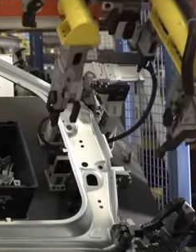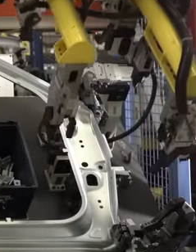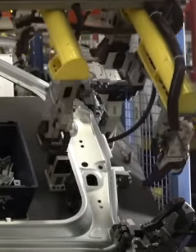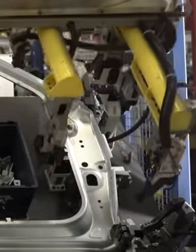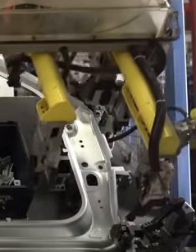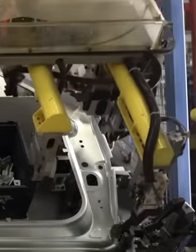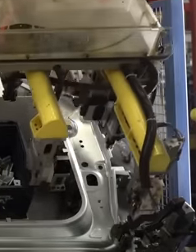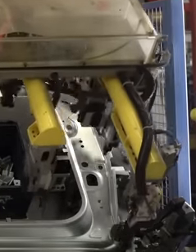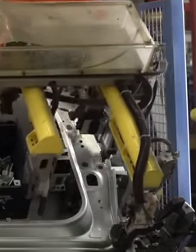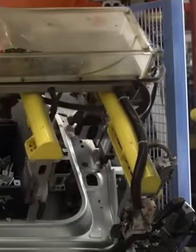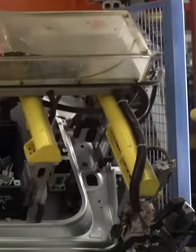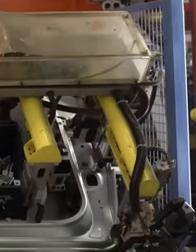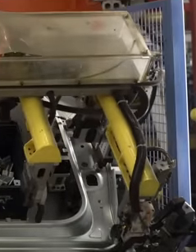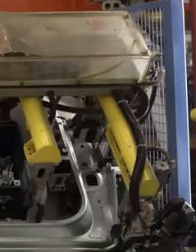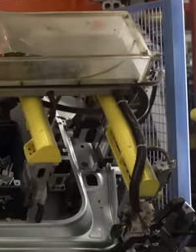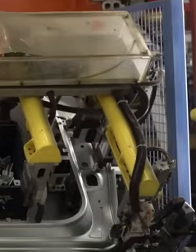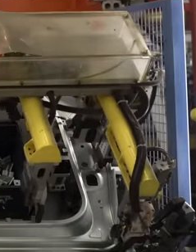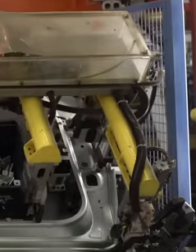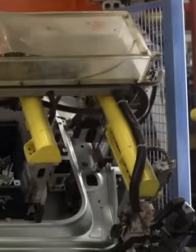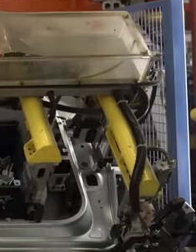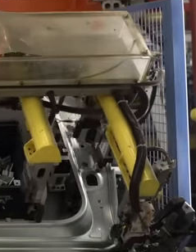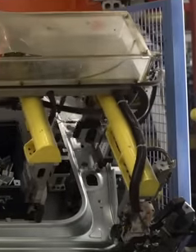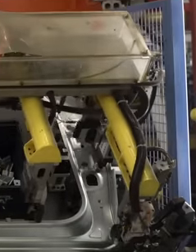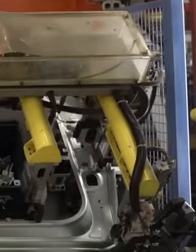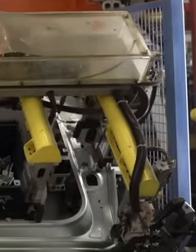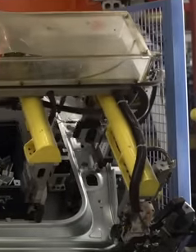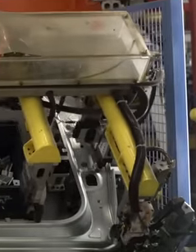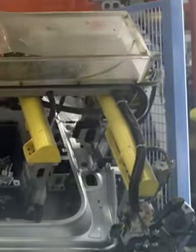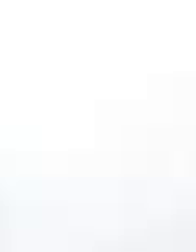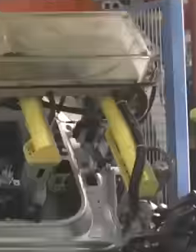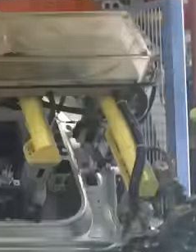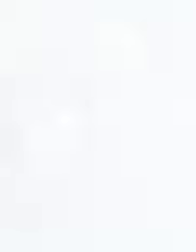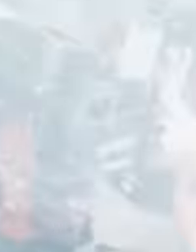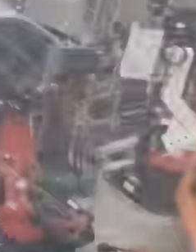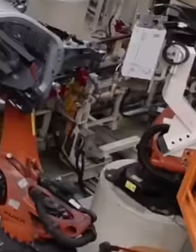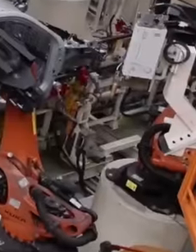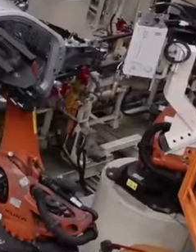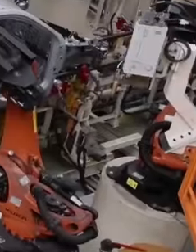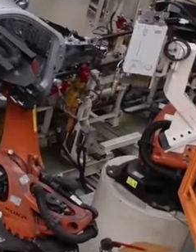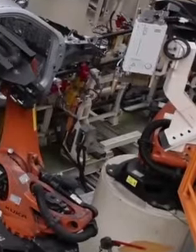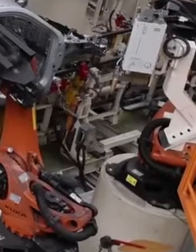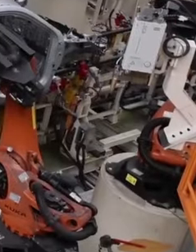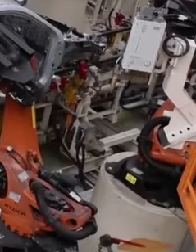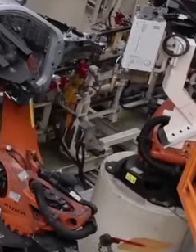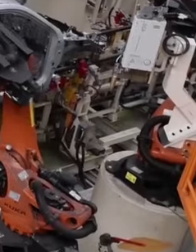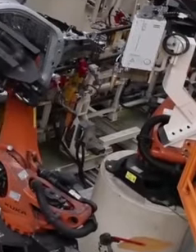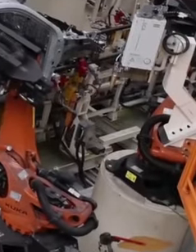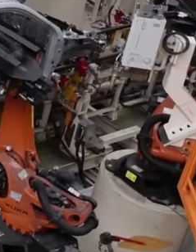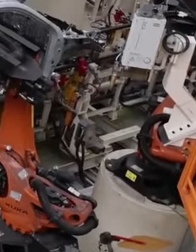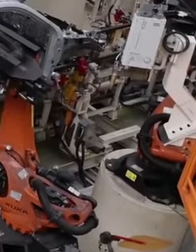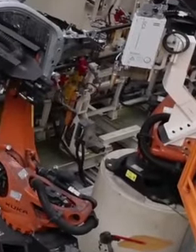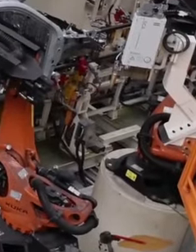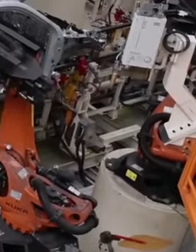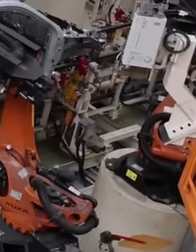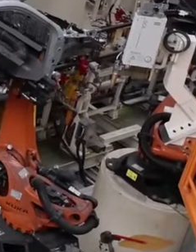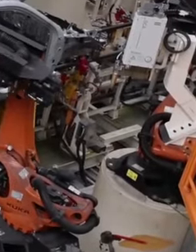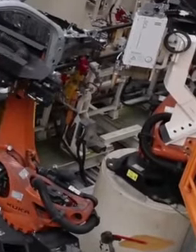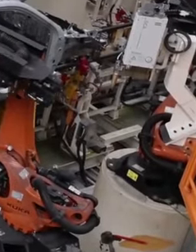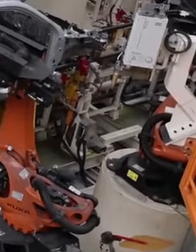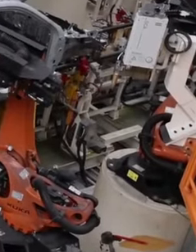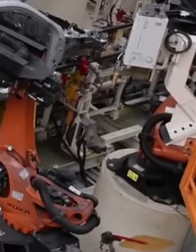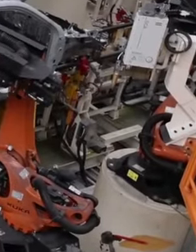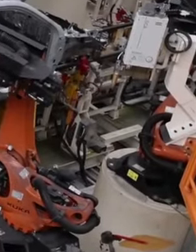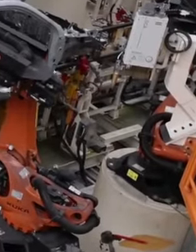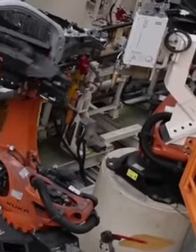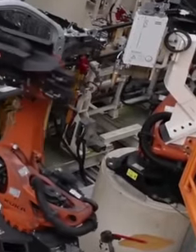mexicanos. El primer auto eléctrico mexicano ha llamado mucho la atención de las personas luego de que la presidenta Claudia